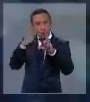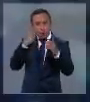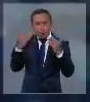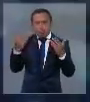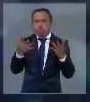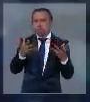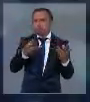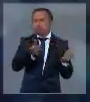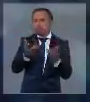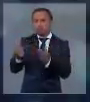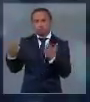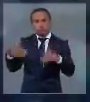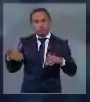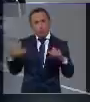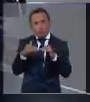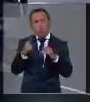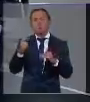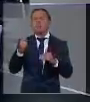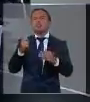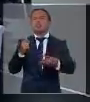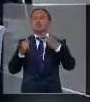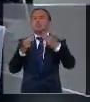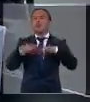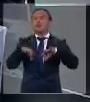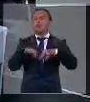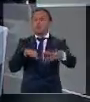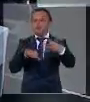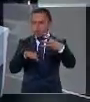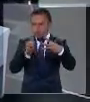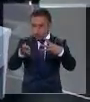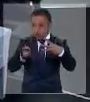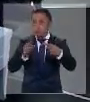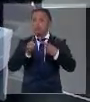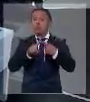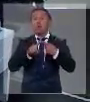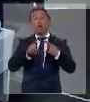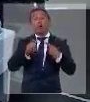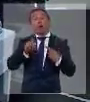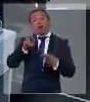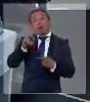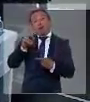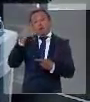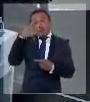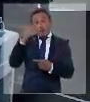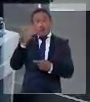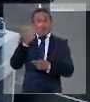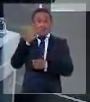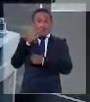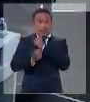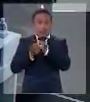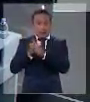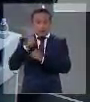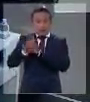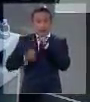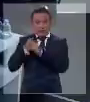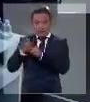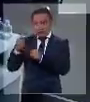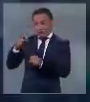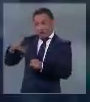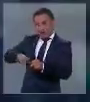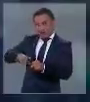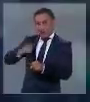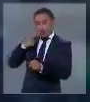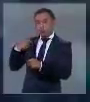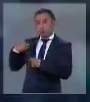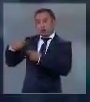para iniciar la conversación. Uno, tenemos, a pesar de la narrativa oficial de los últimos dos sexenios sobre la cobertura universal de la